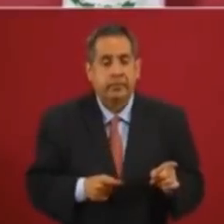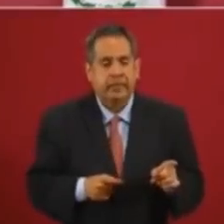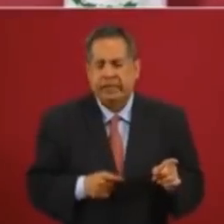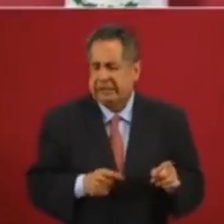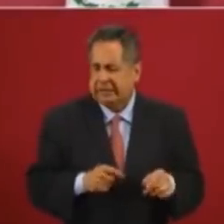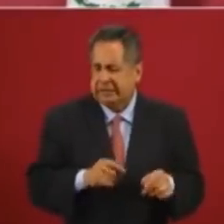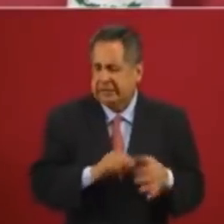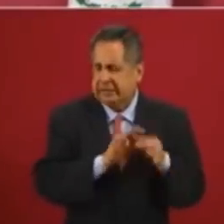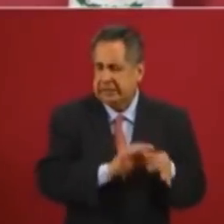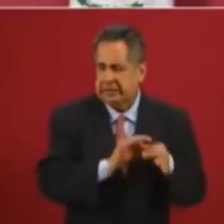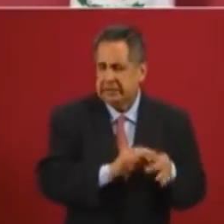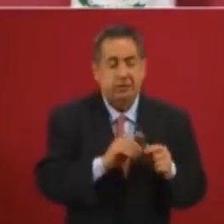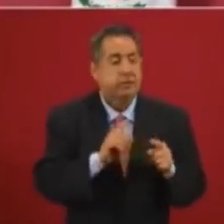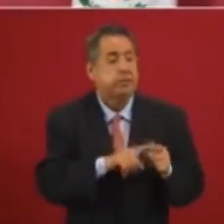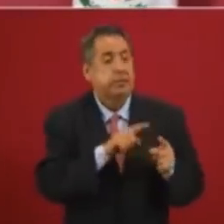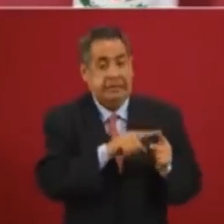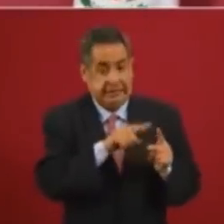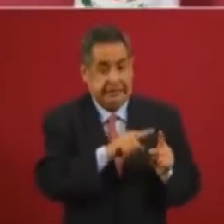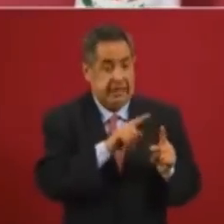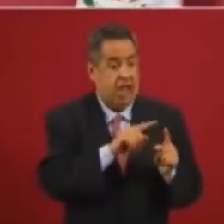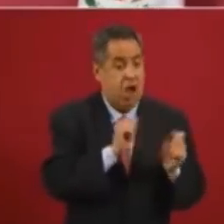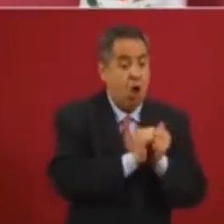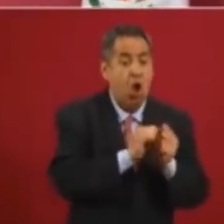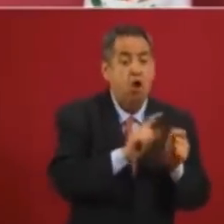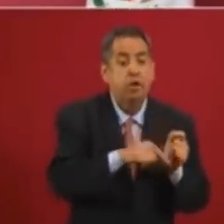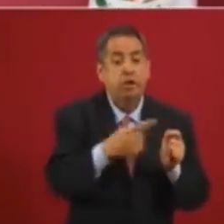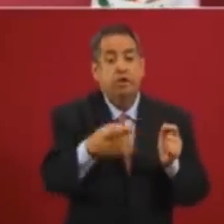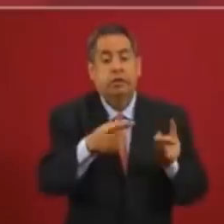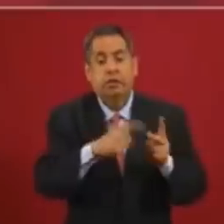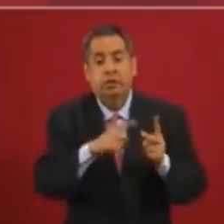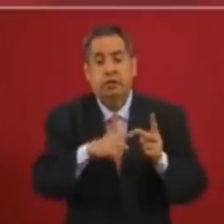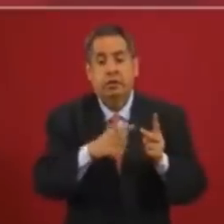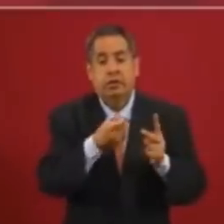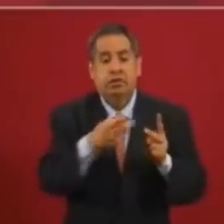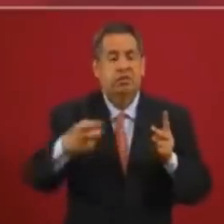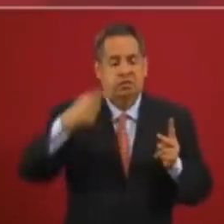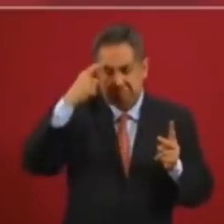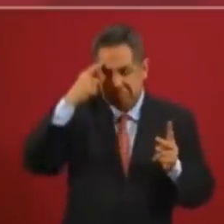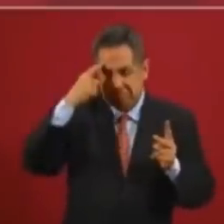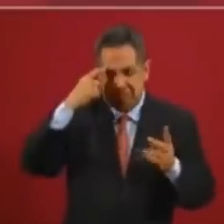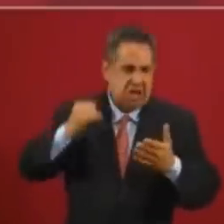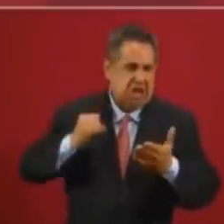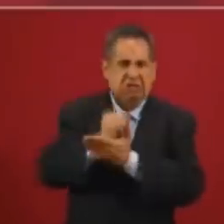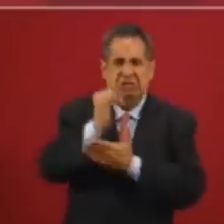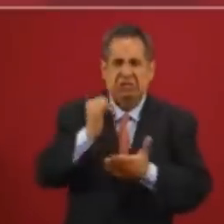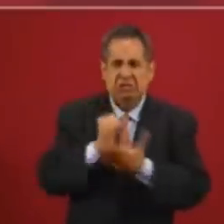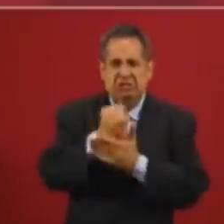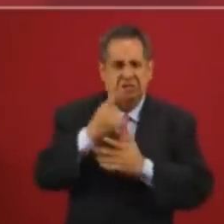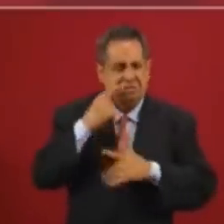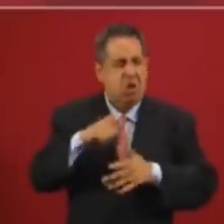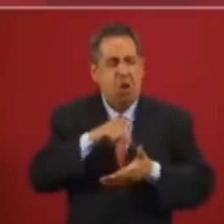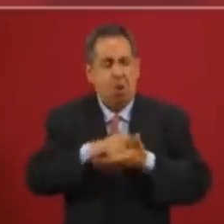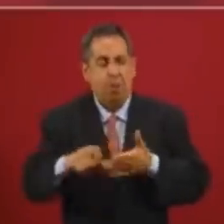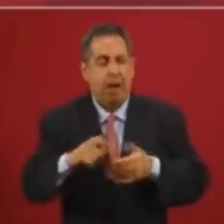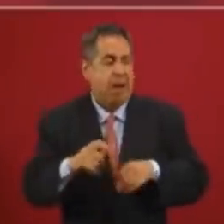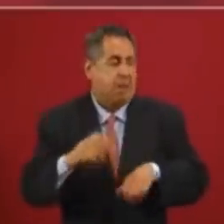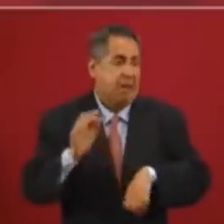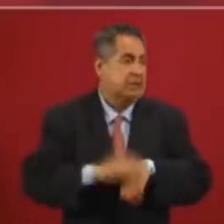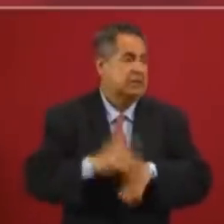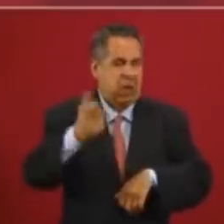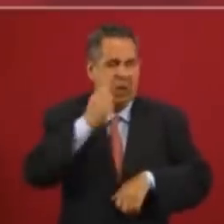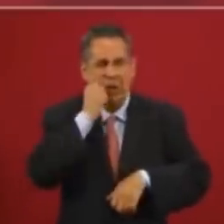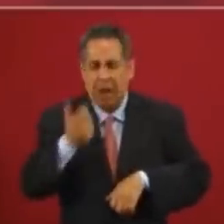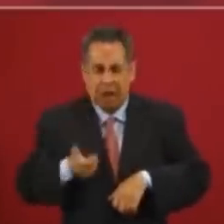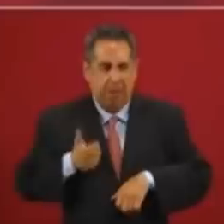estrecha de este señor con los que tomaron la decisión de adquirir esa